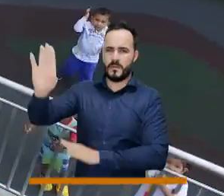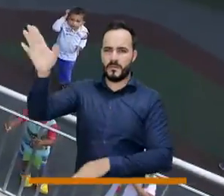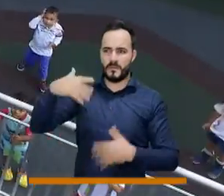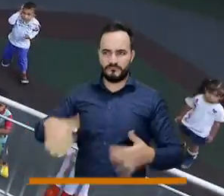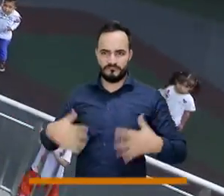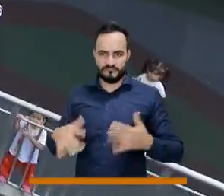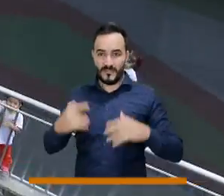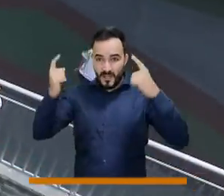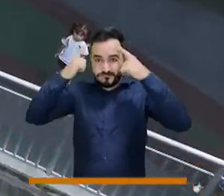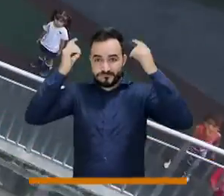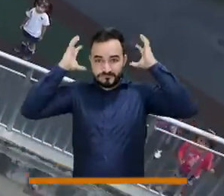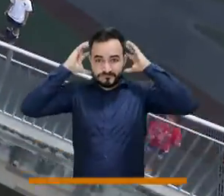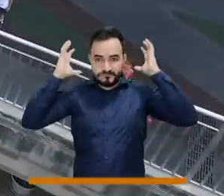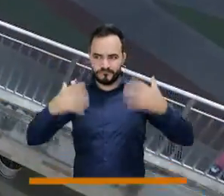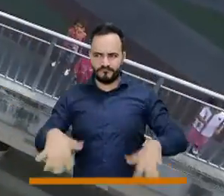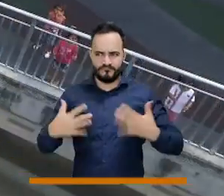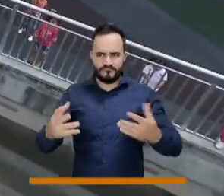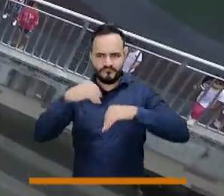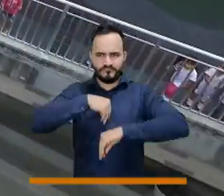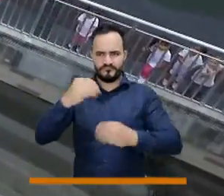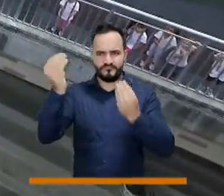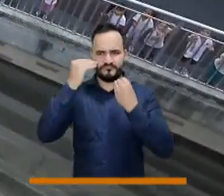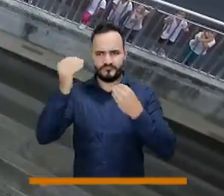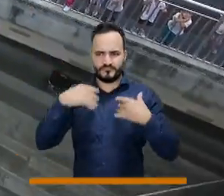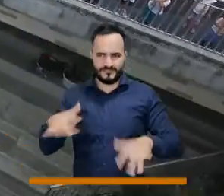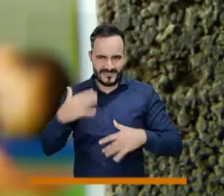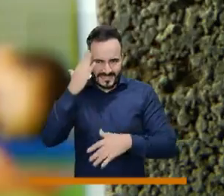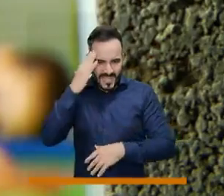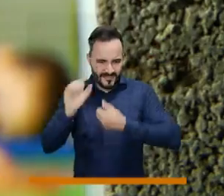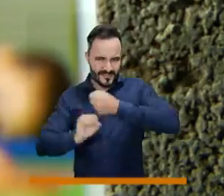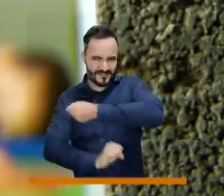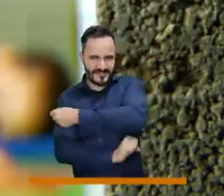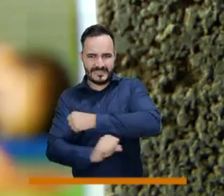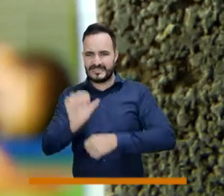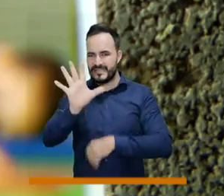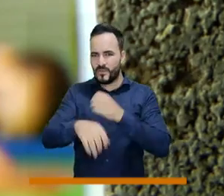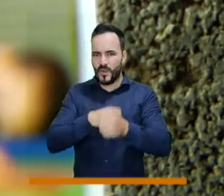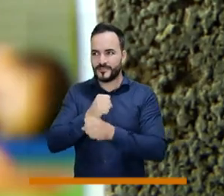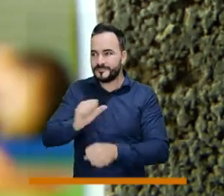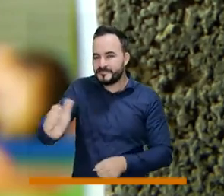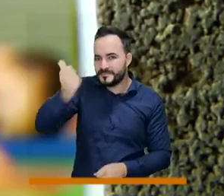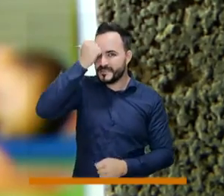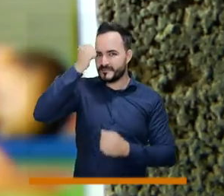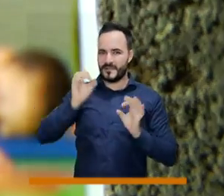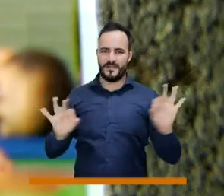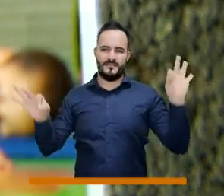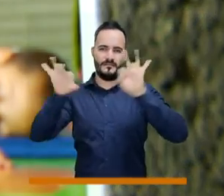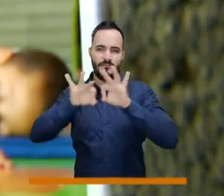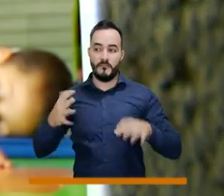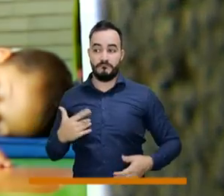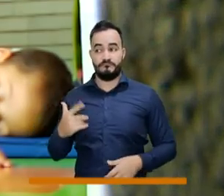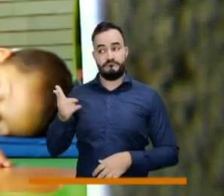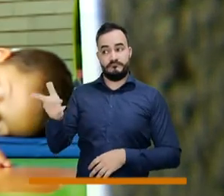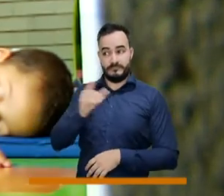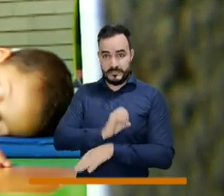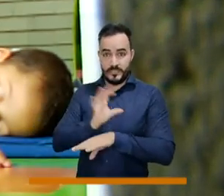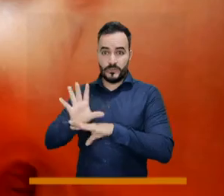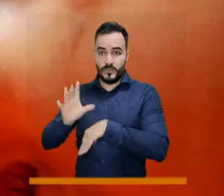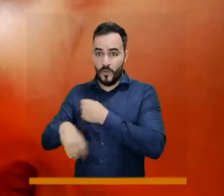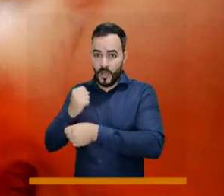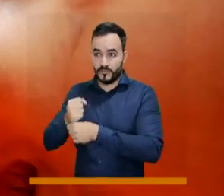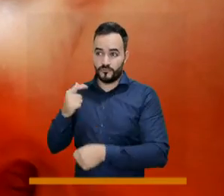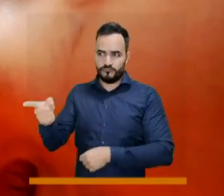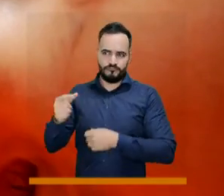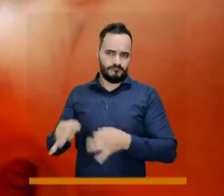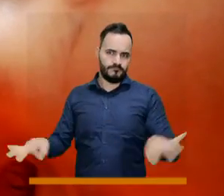de crecer en términos de sus ingresos, desarrollan su cerebro con unas capacidades muy importantes para los primeros 5 años de vida. Entonces la tarea que se realiza en